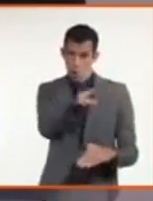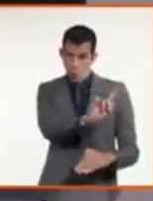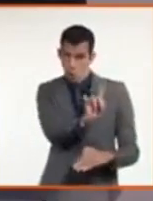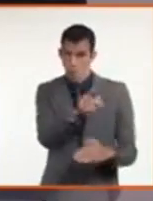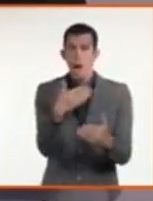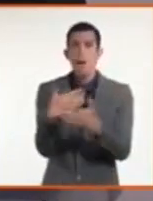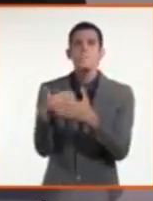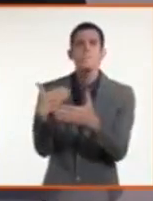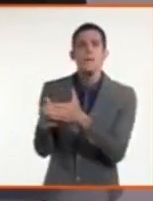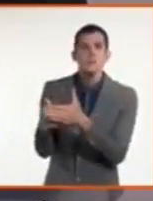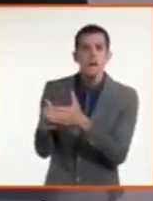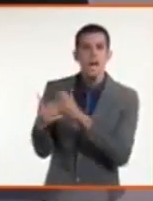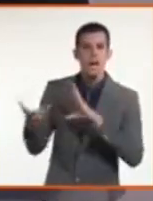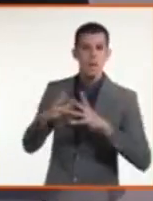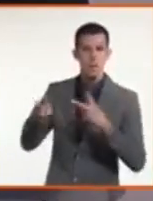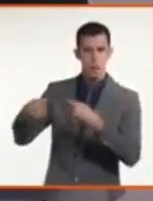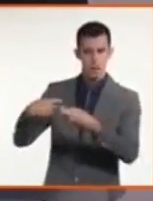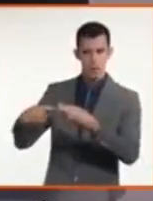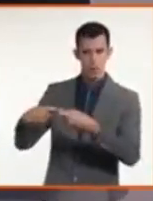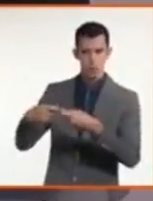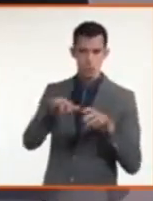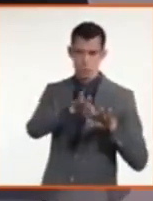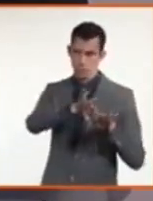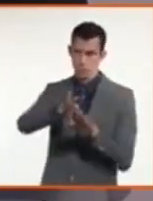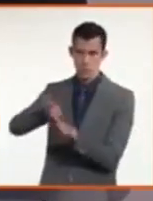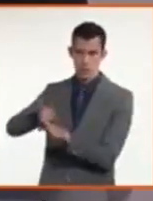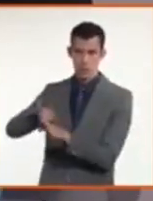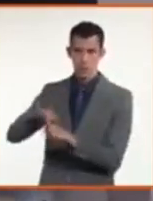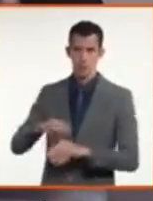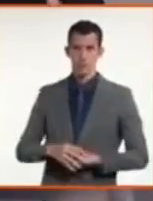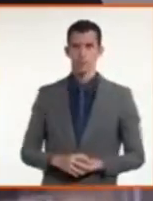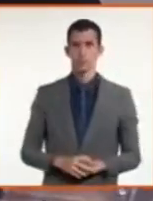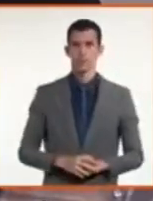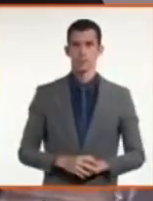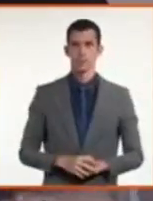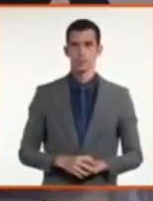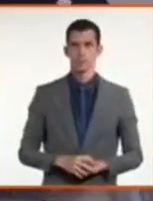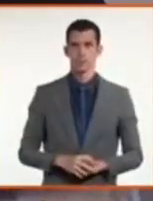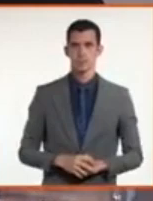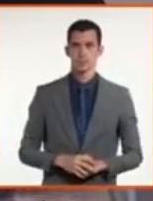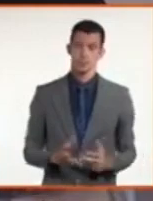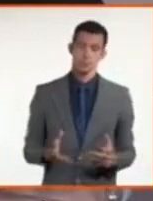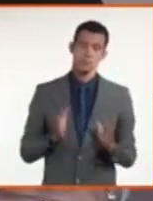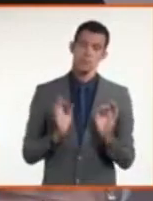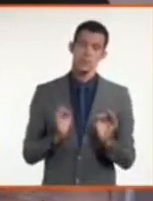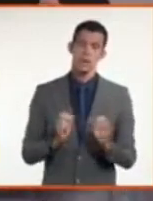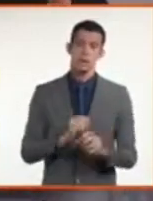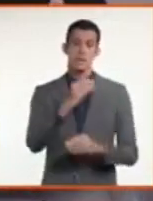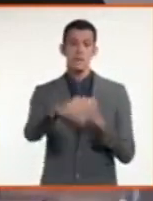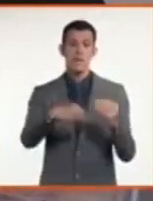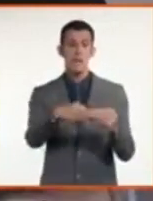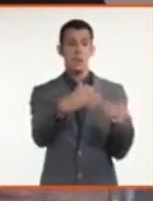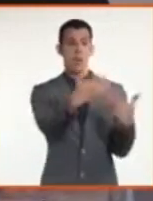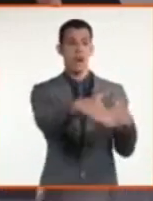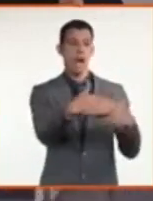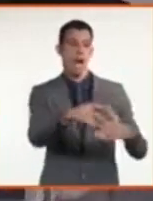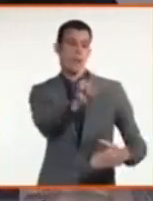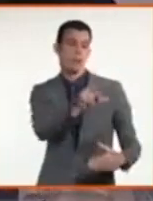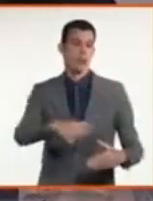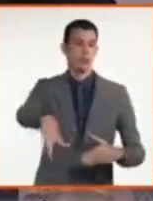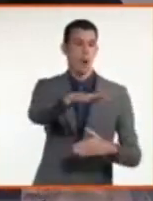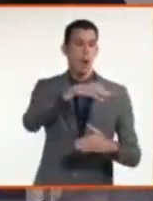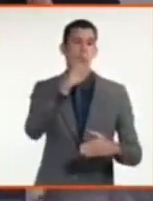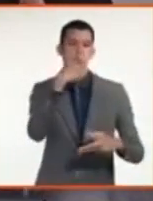una evaluación general de la economía en estos momentos se nos están pasando todas las operaciones del grupo 24 1 %